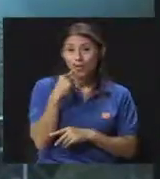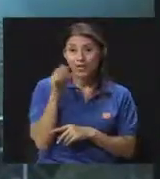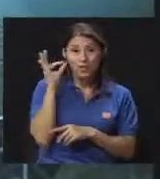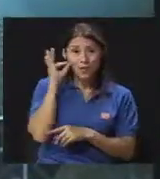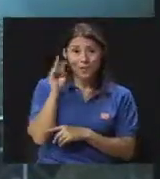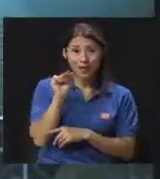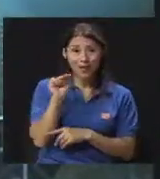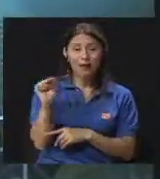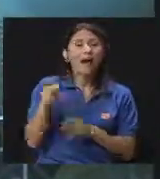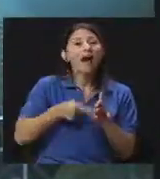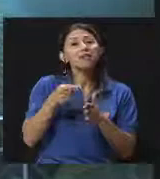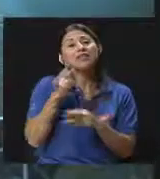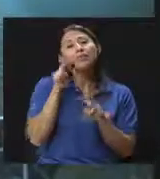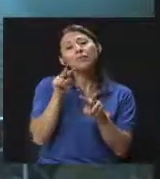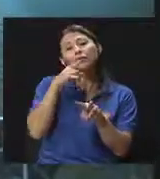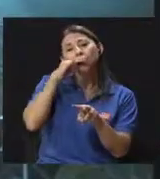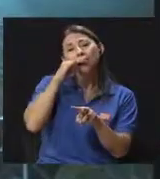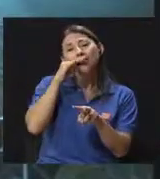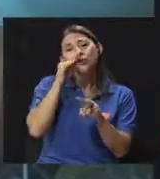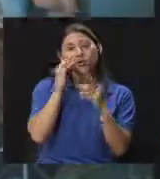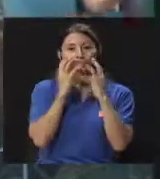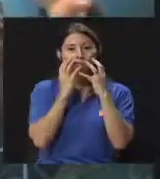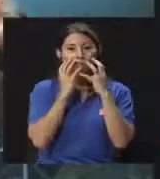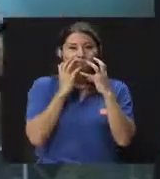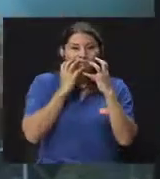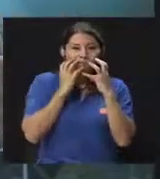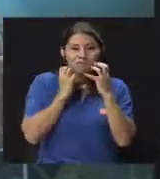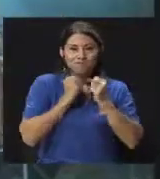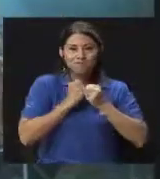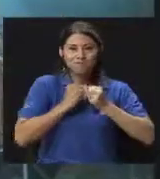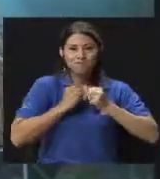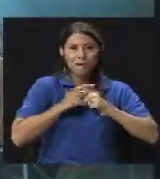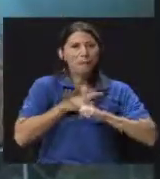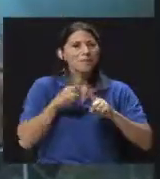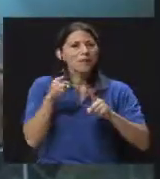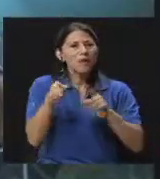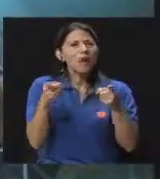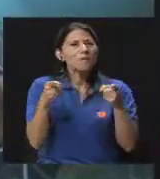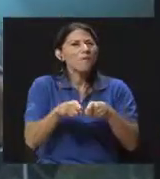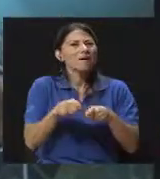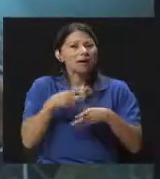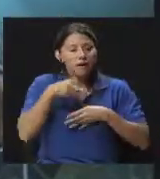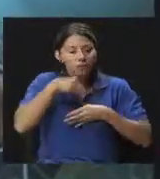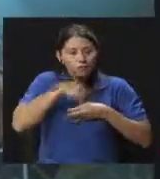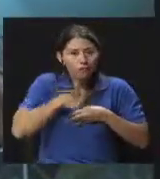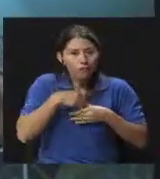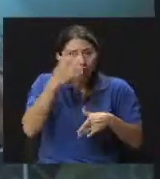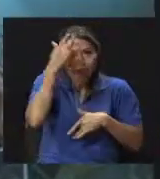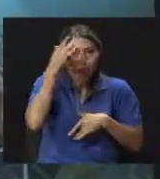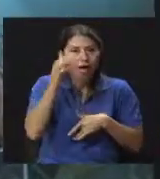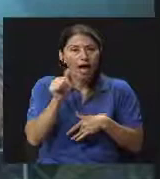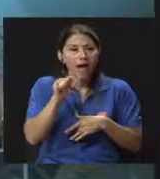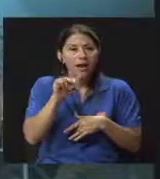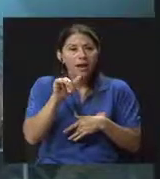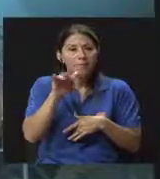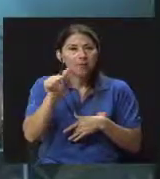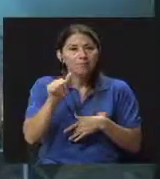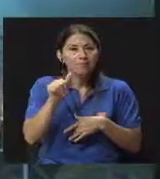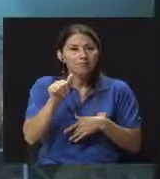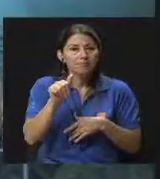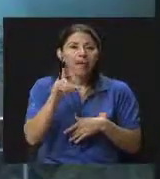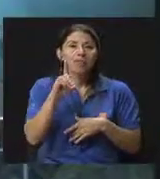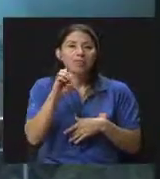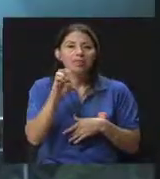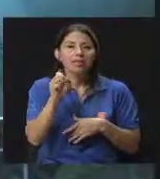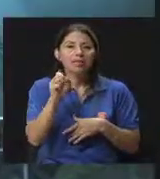vemos a un niño rollizo o gordito, pero está desnutrido. ¿En qué sentido? Está anémico, no tiene un buen